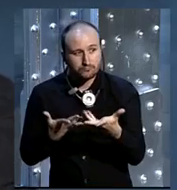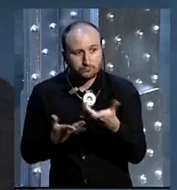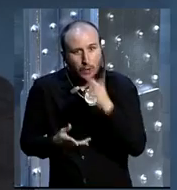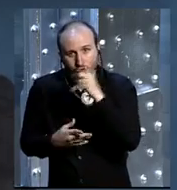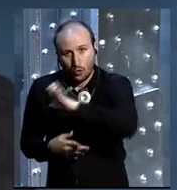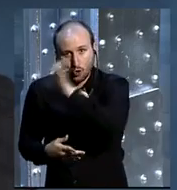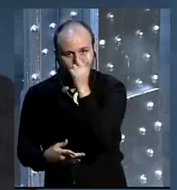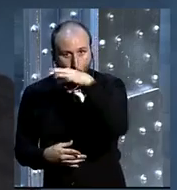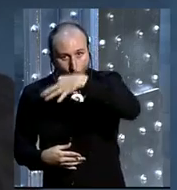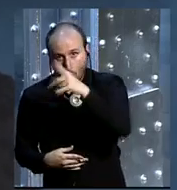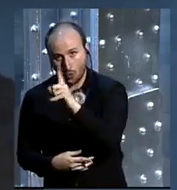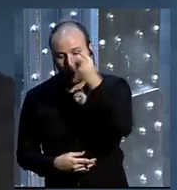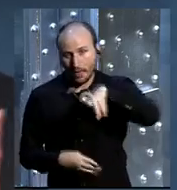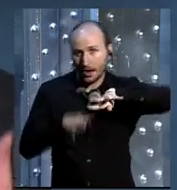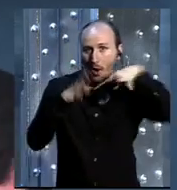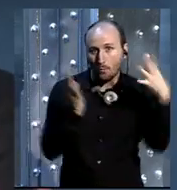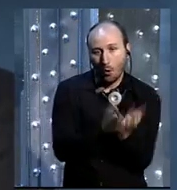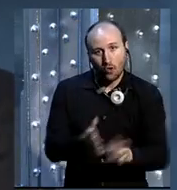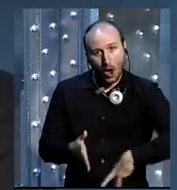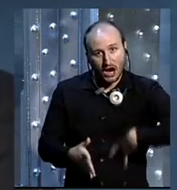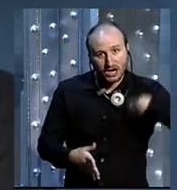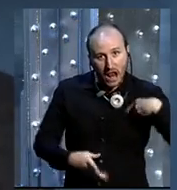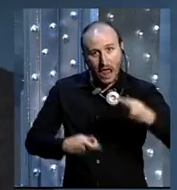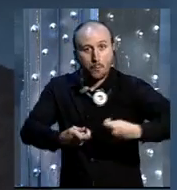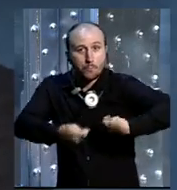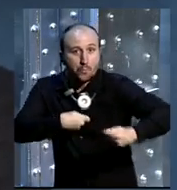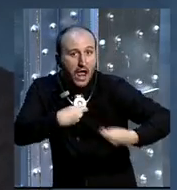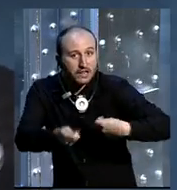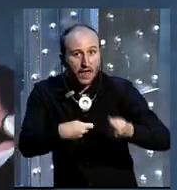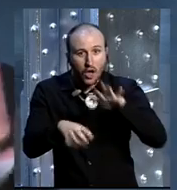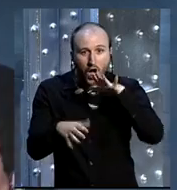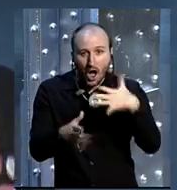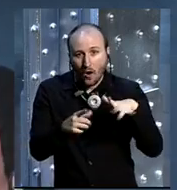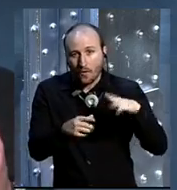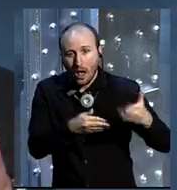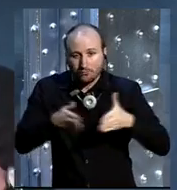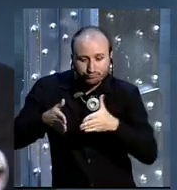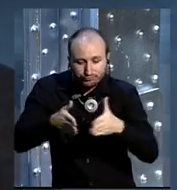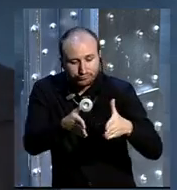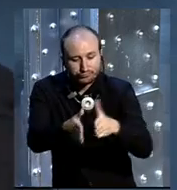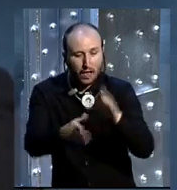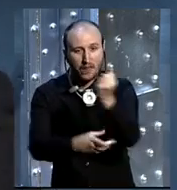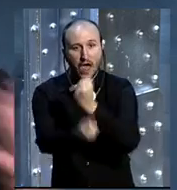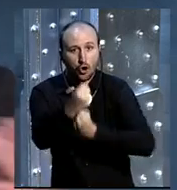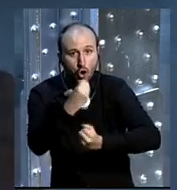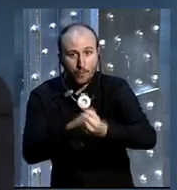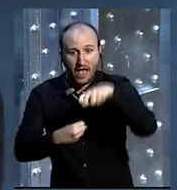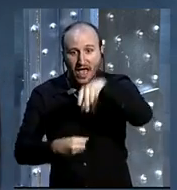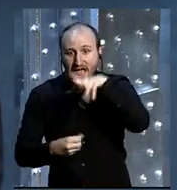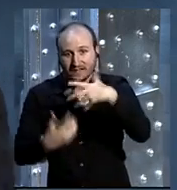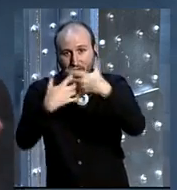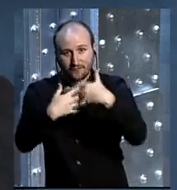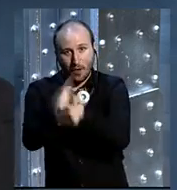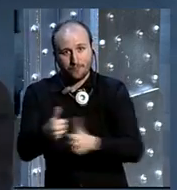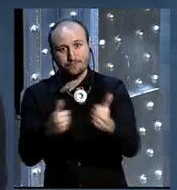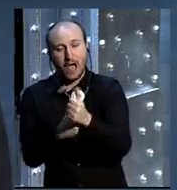Europa, sino en el mundo en general, el mercado está dirigiéndose hacia una economía cuyo motor son los datos. Y